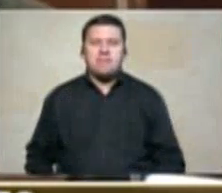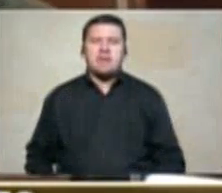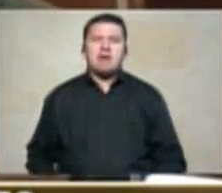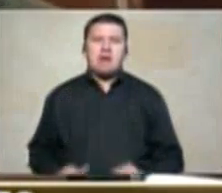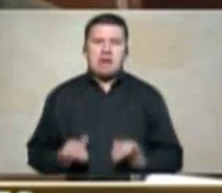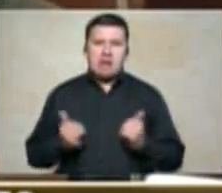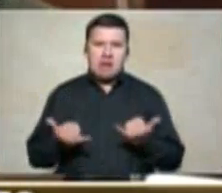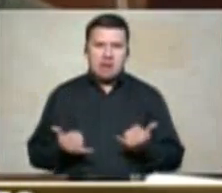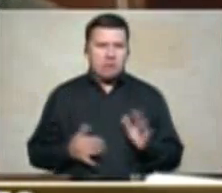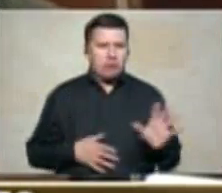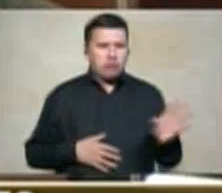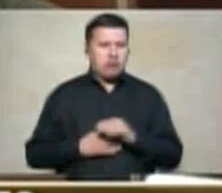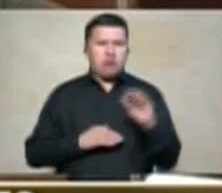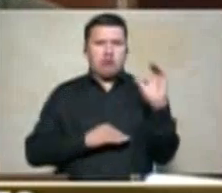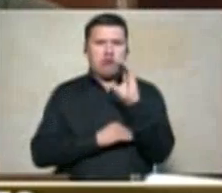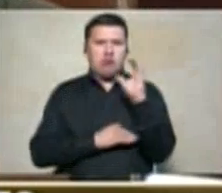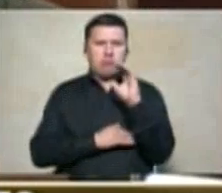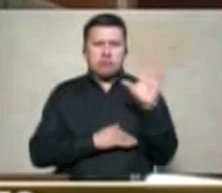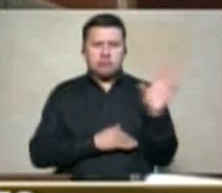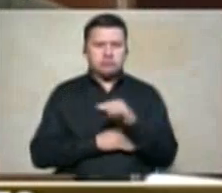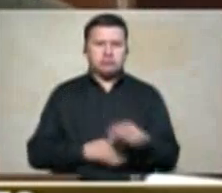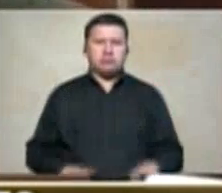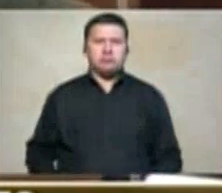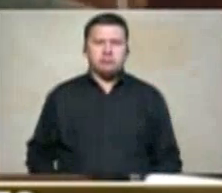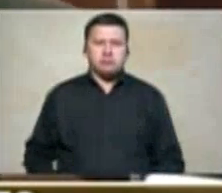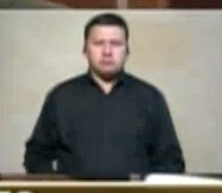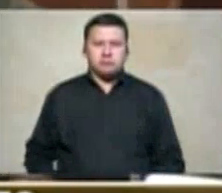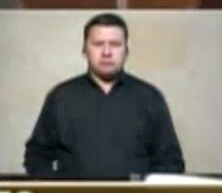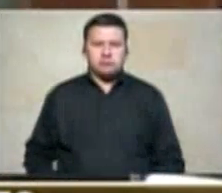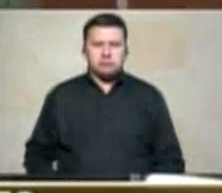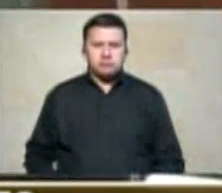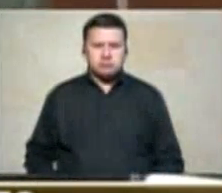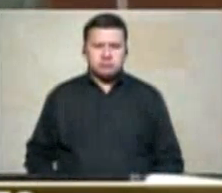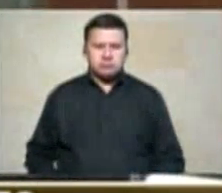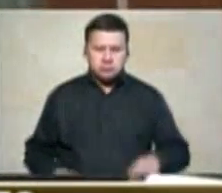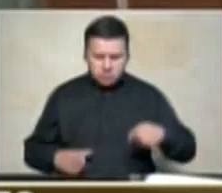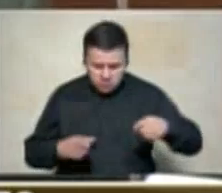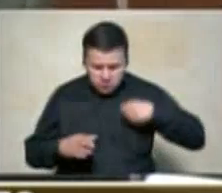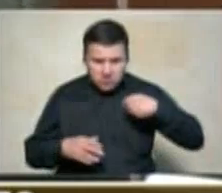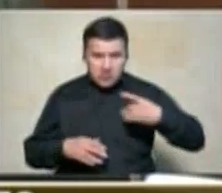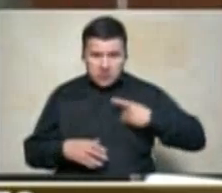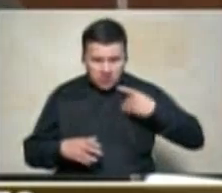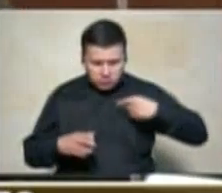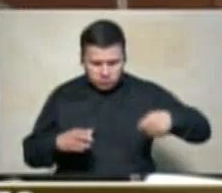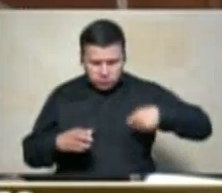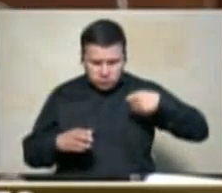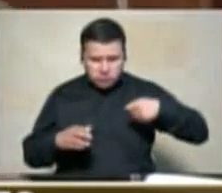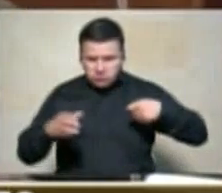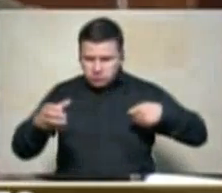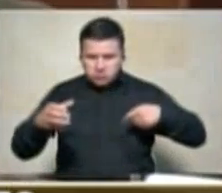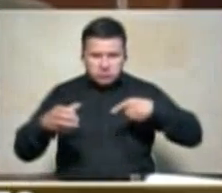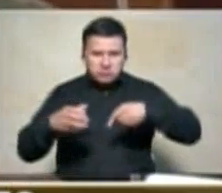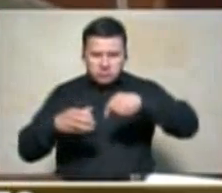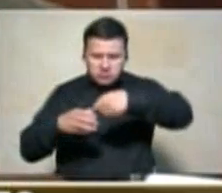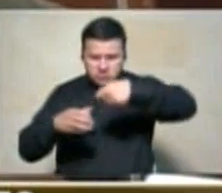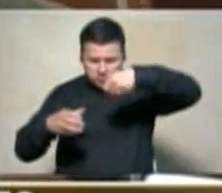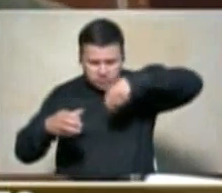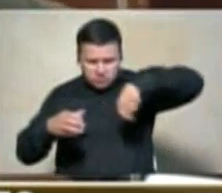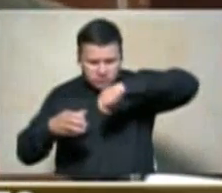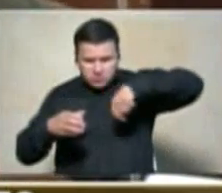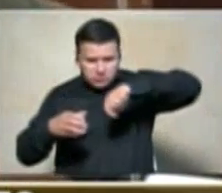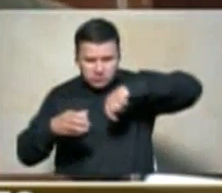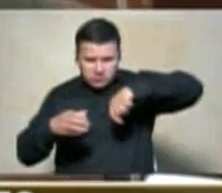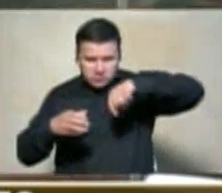mesa de desayuno un tarrito de Nescafé. Mientras los cafeteros